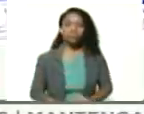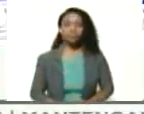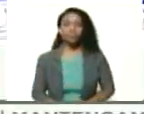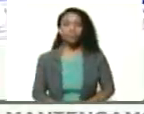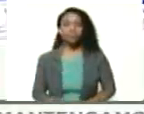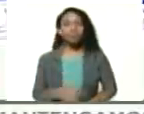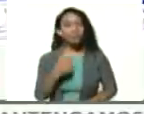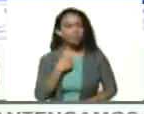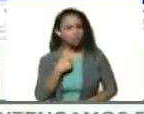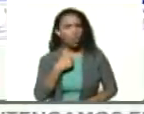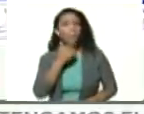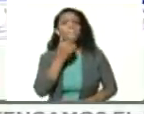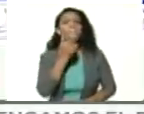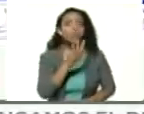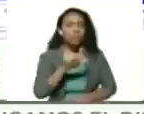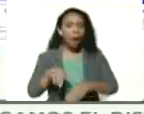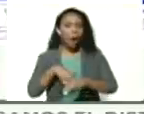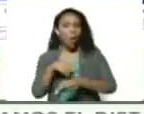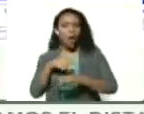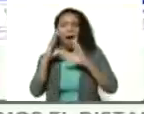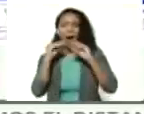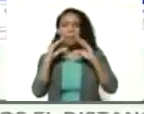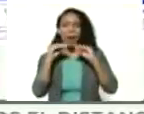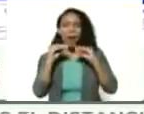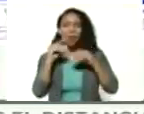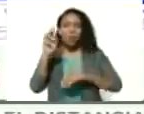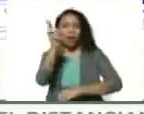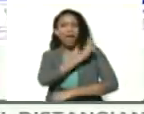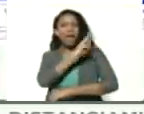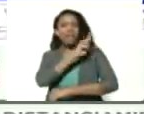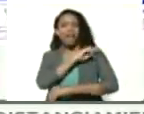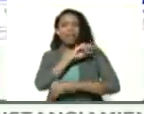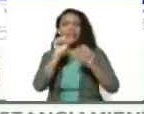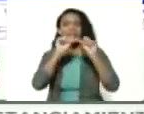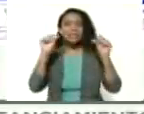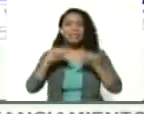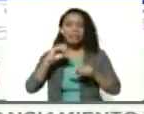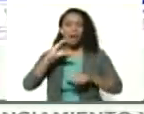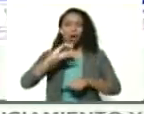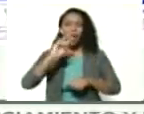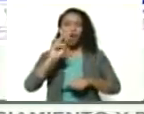Yo en las próximas horas voy a hablar con el jefe del sistema COVAX.